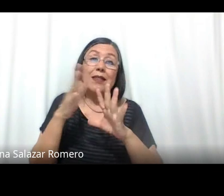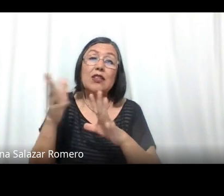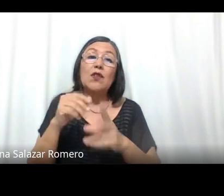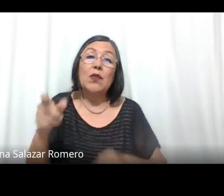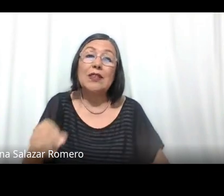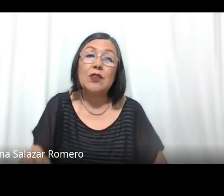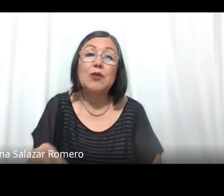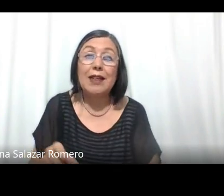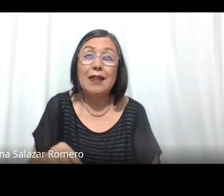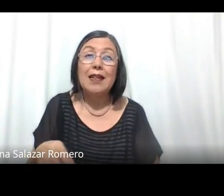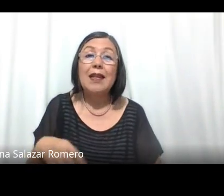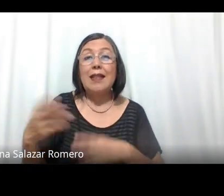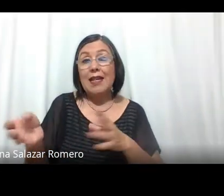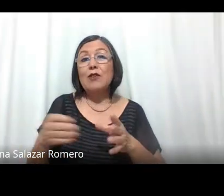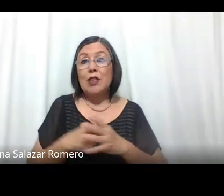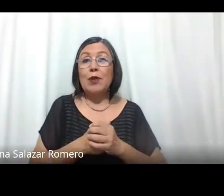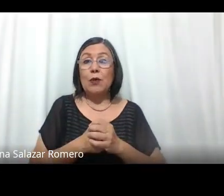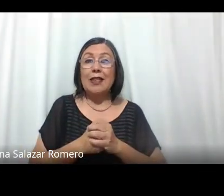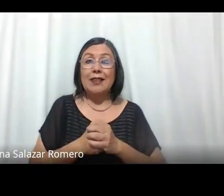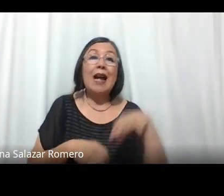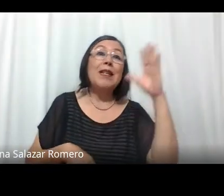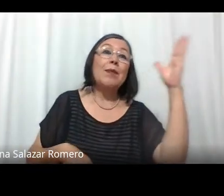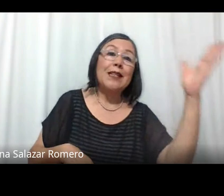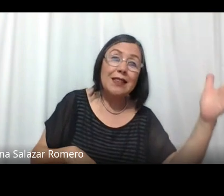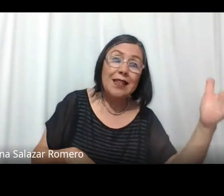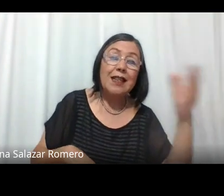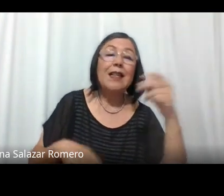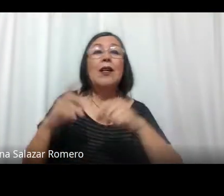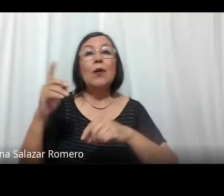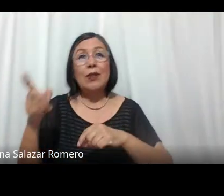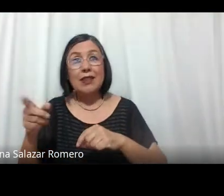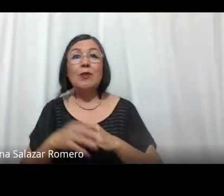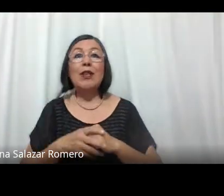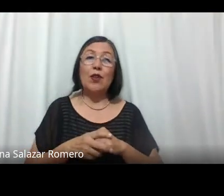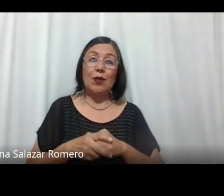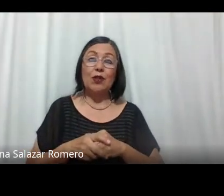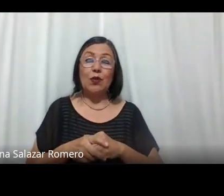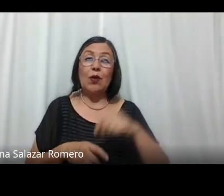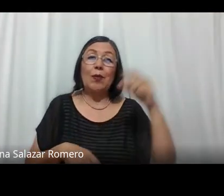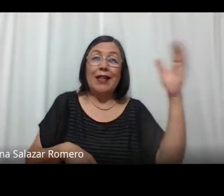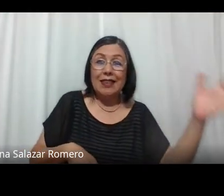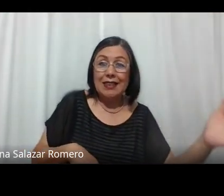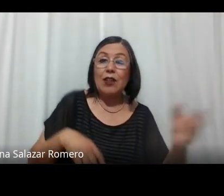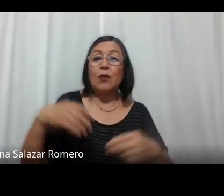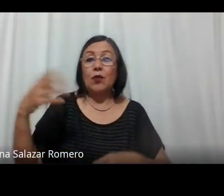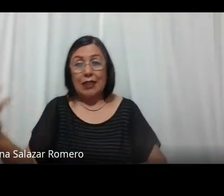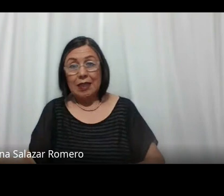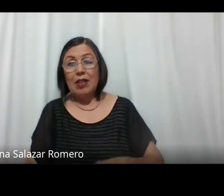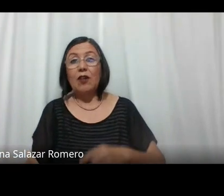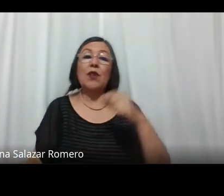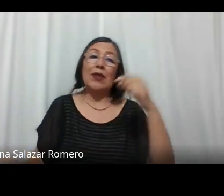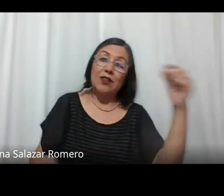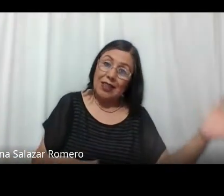vienen ya las configuraciones numeradas y ahí ustedes pueden utilizar, mira, para esta seña utilizamos la configuración 1, para esta seña